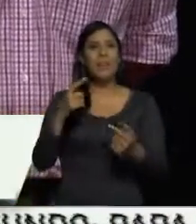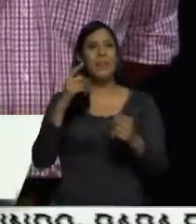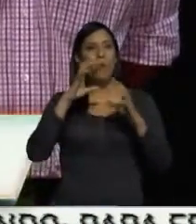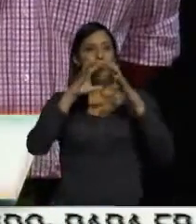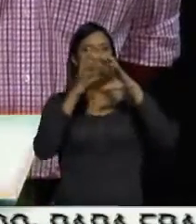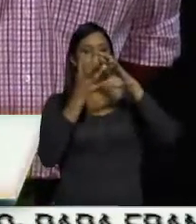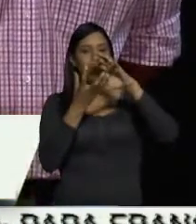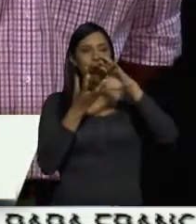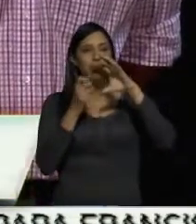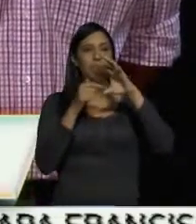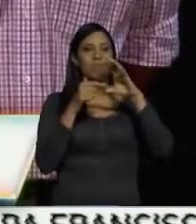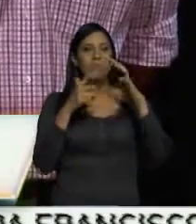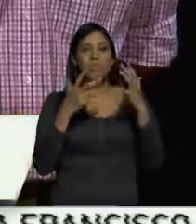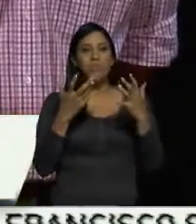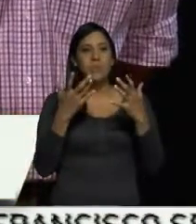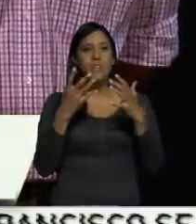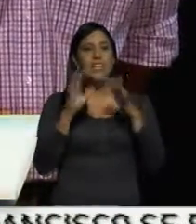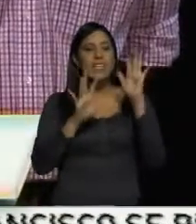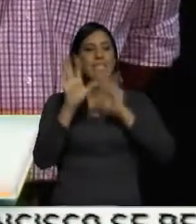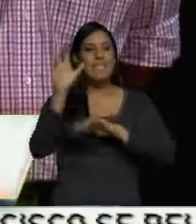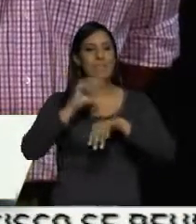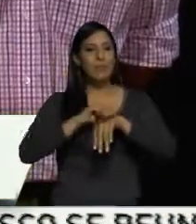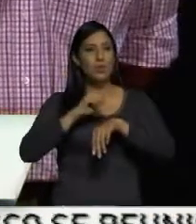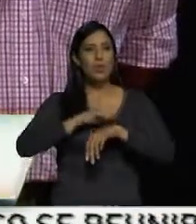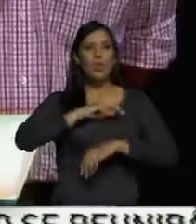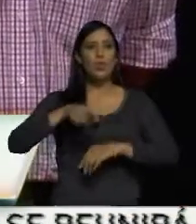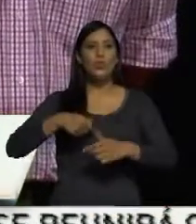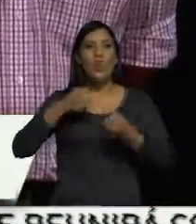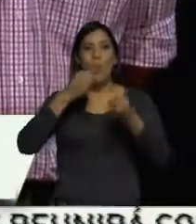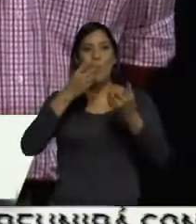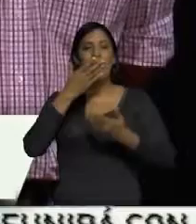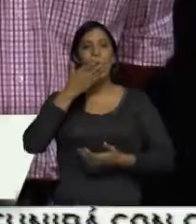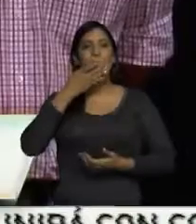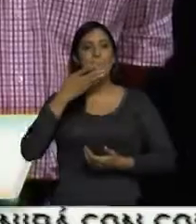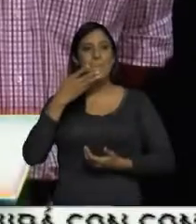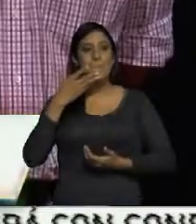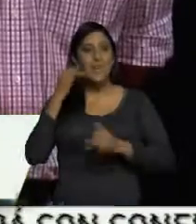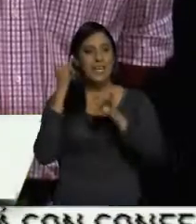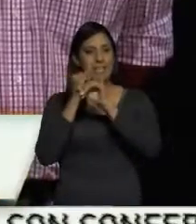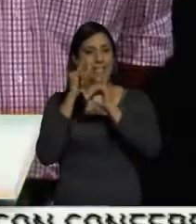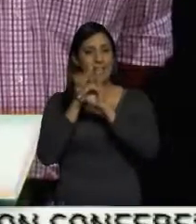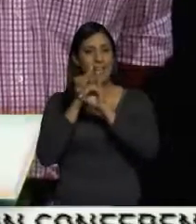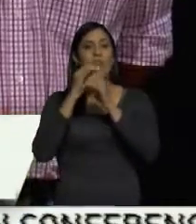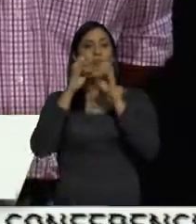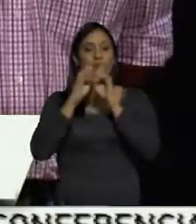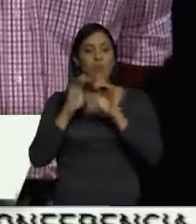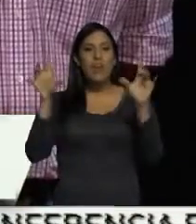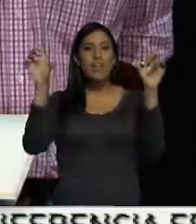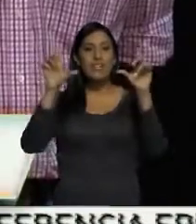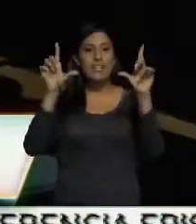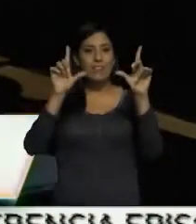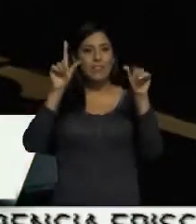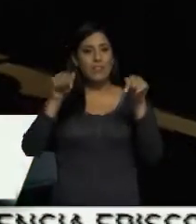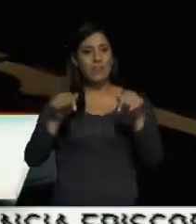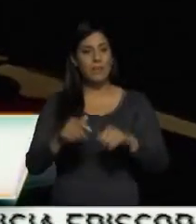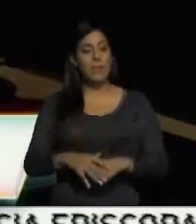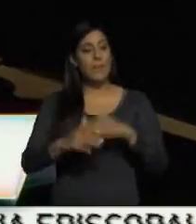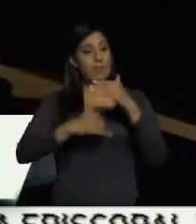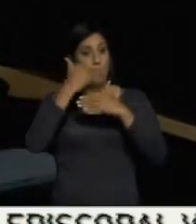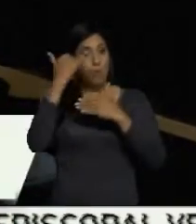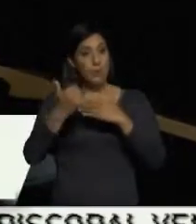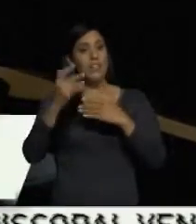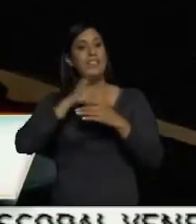cápsulas de 15 minutos que nos sirvan para la web y nos sirvan para televisión este